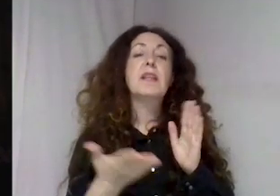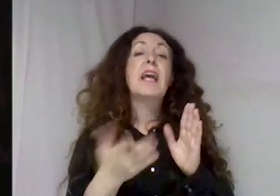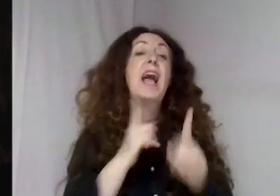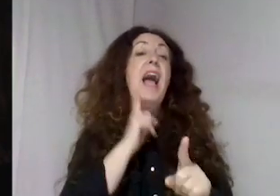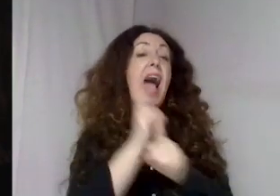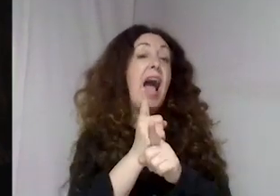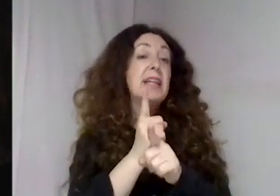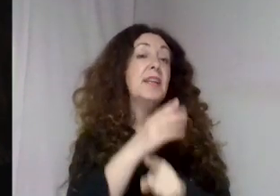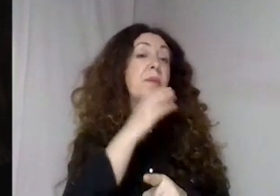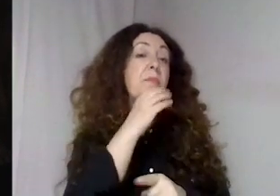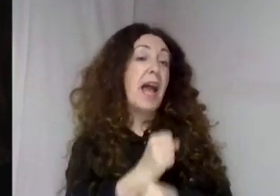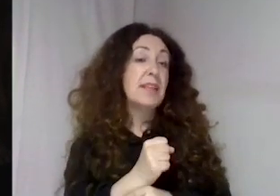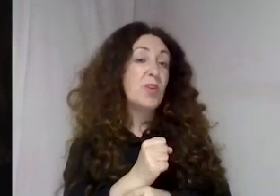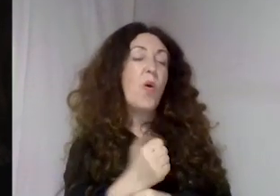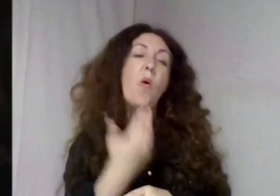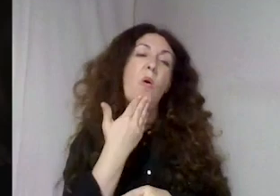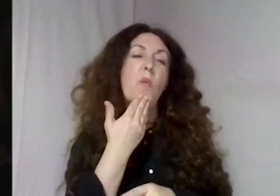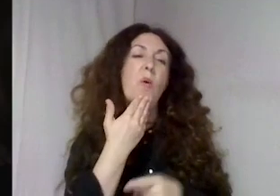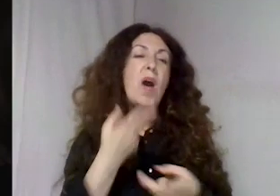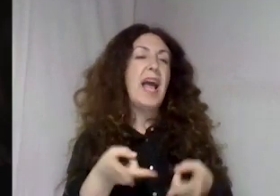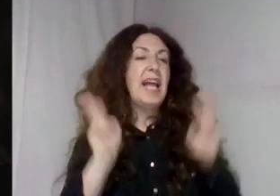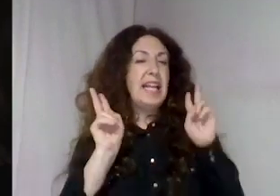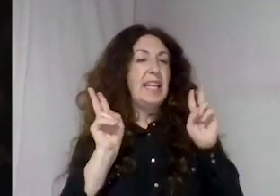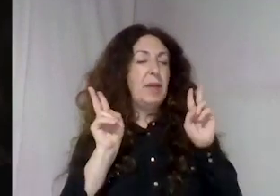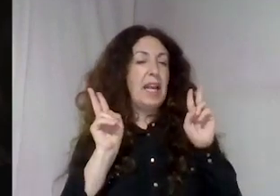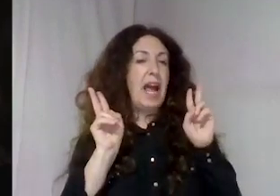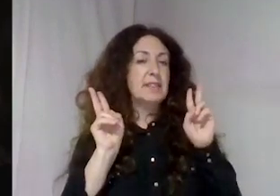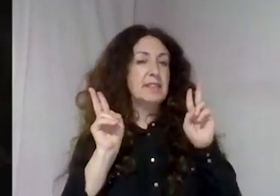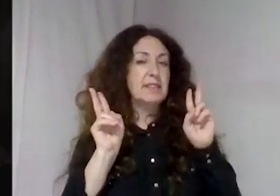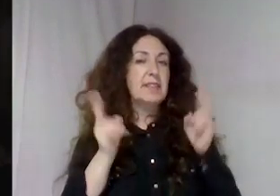poiesis, de la creación. Entonces, claro que esto nace